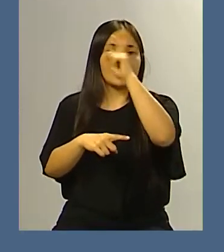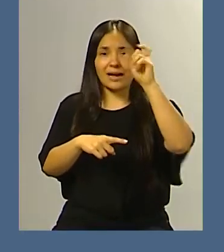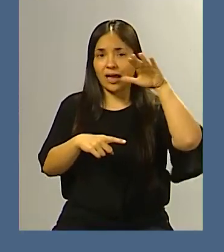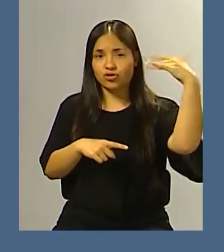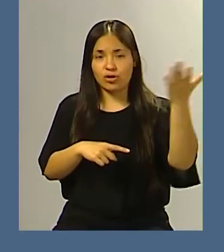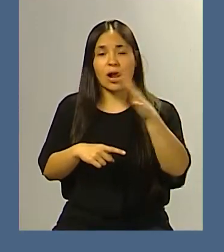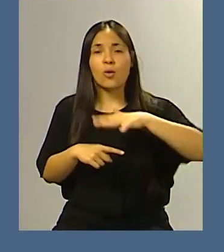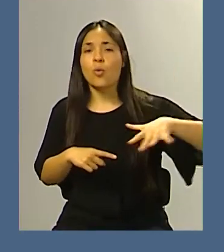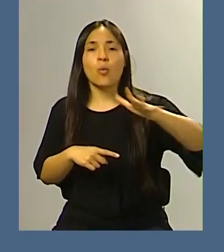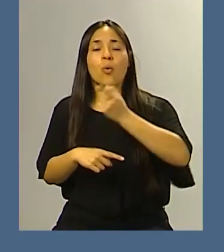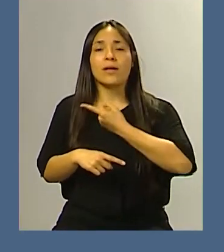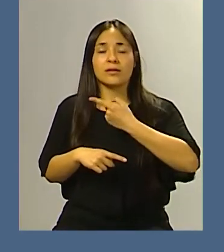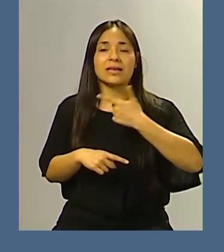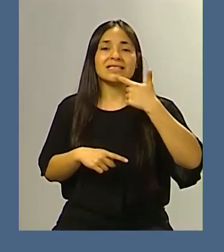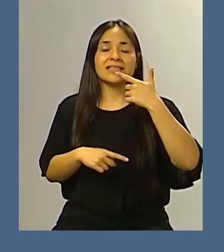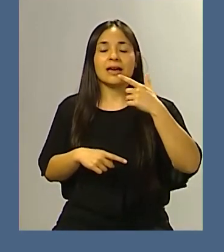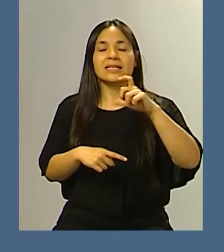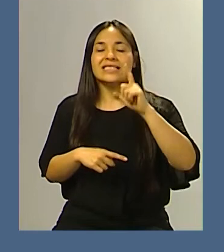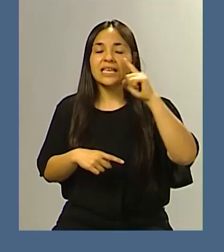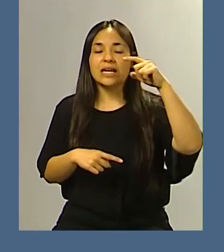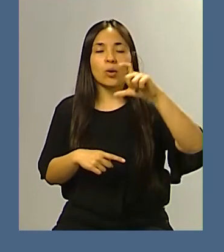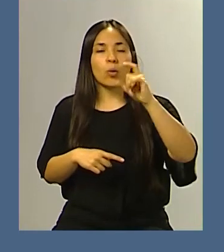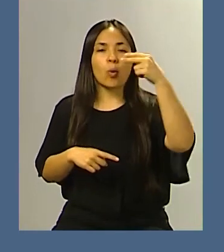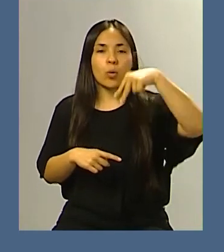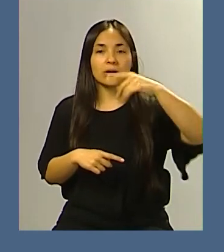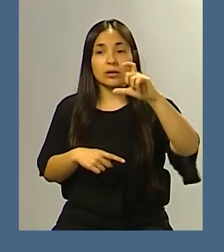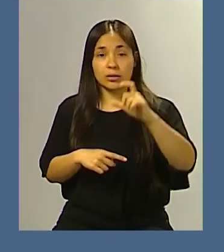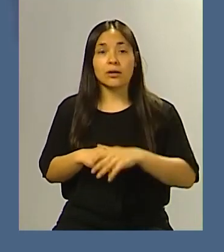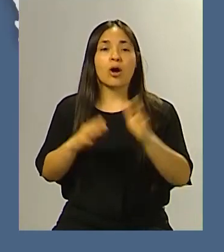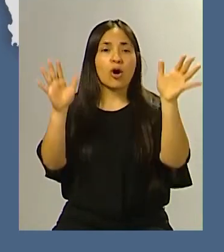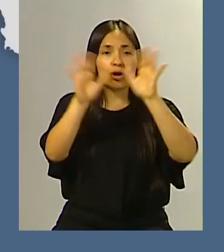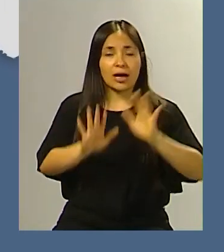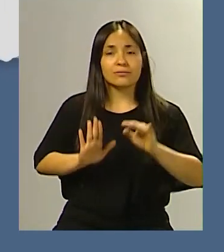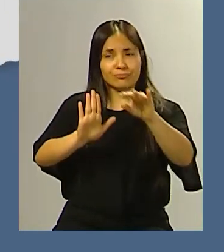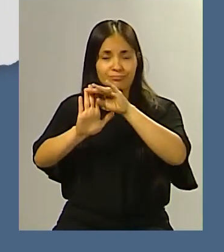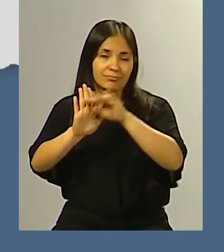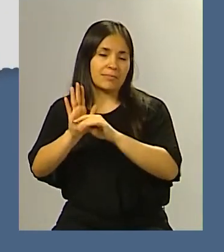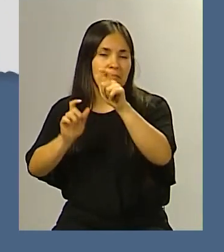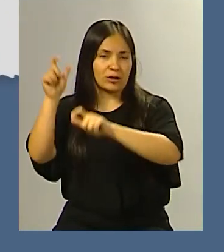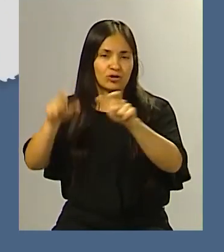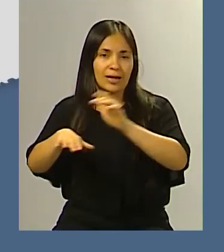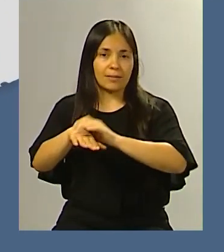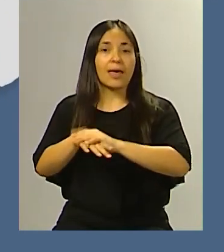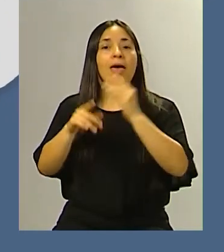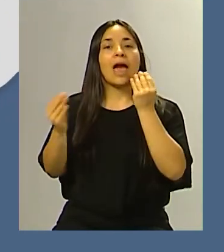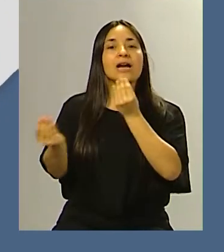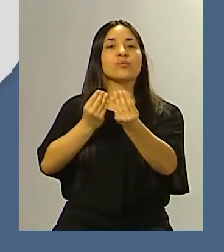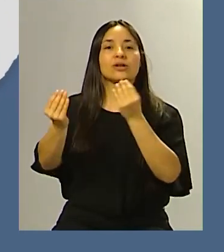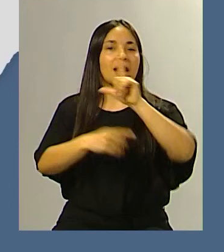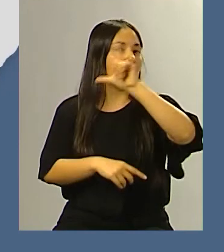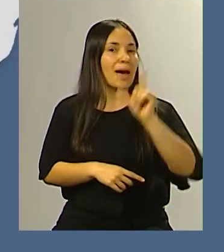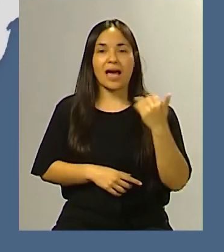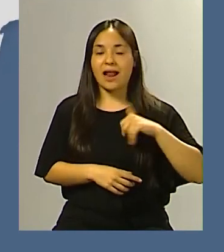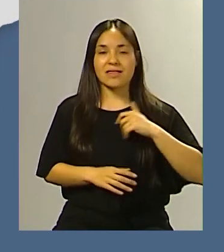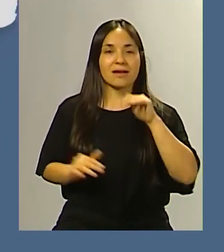el SICUNC, también de manera virtual, y organizado por el CERIDI, por el Foro Diplomático de Mendoza, y vamos a tener expositores de todo el país,